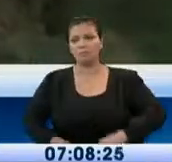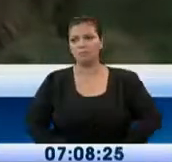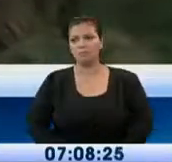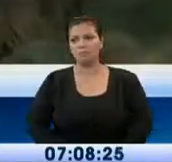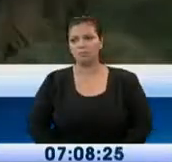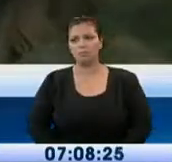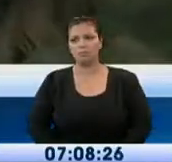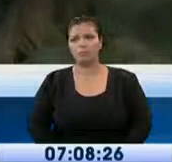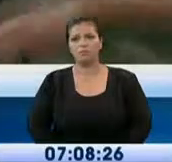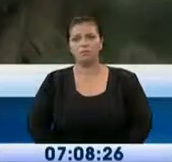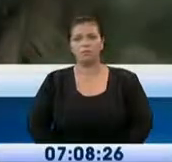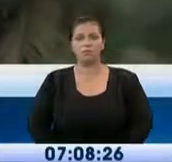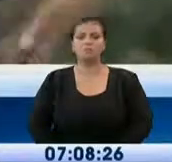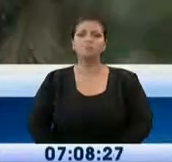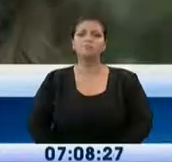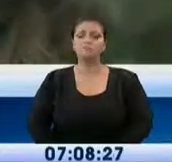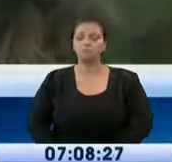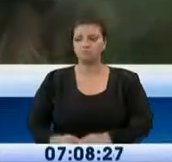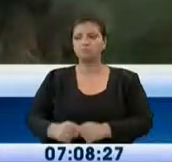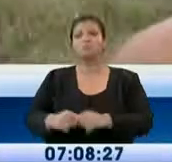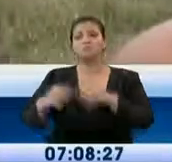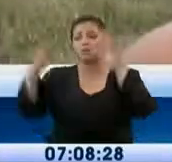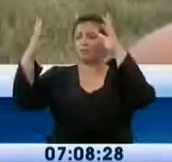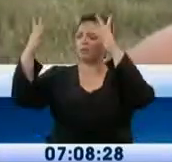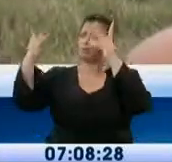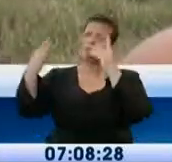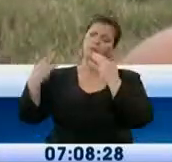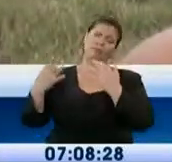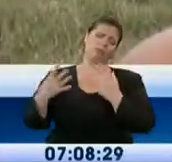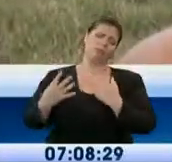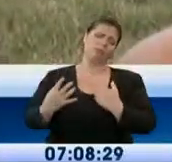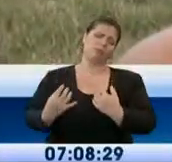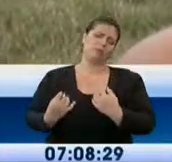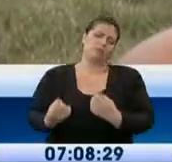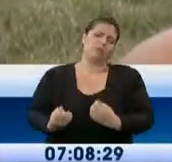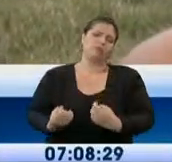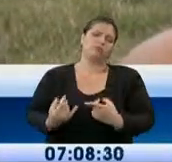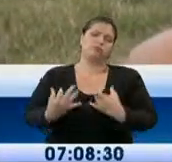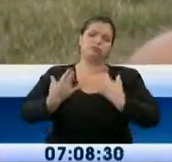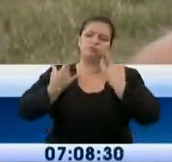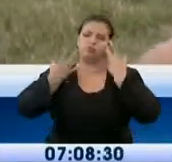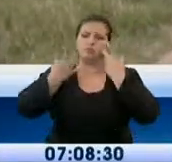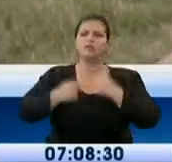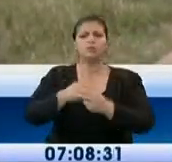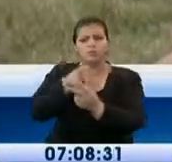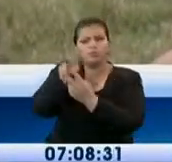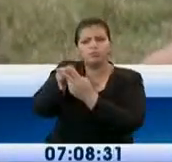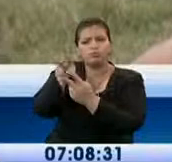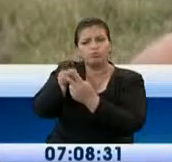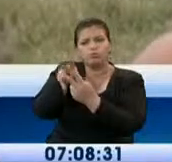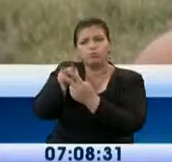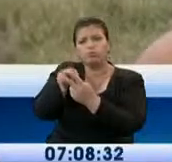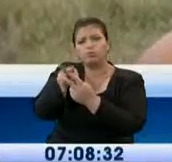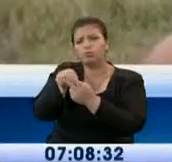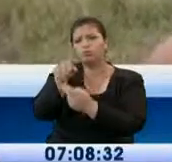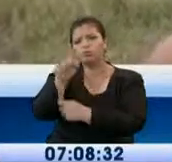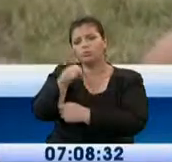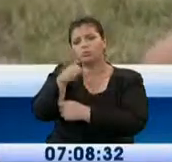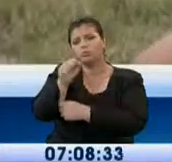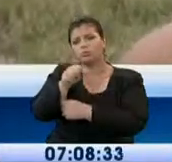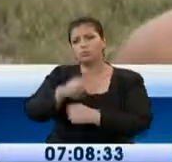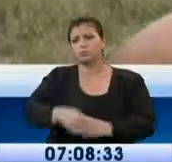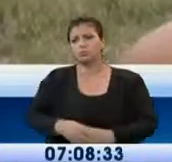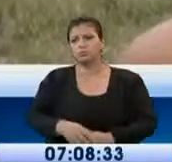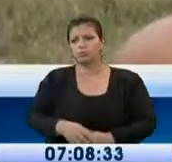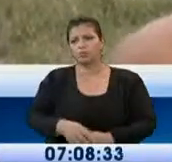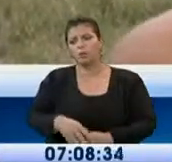y se cae el joven. Sí, es una persona conocida, pero nos llevamos, solamente era señora, ¿cómo